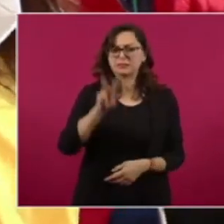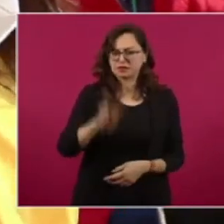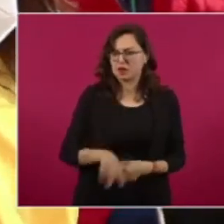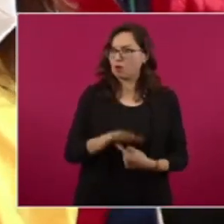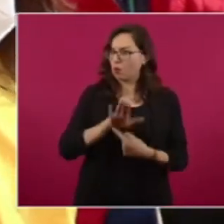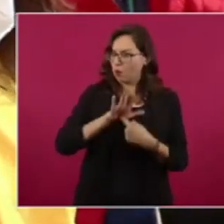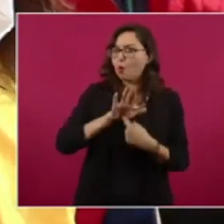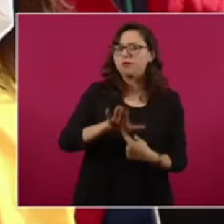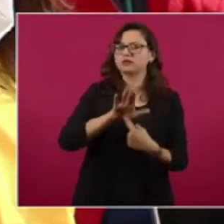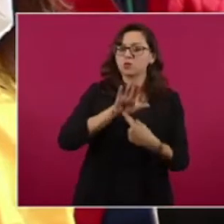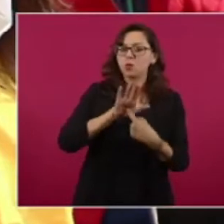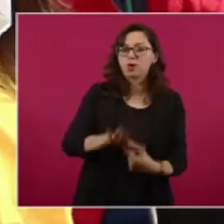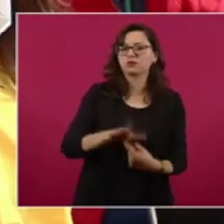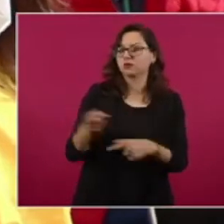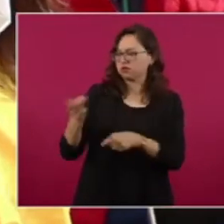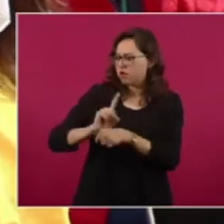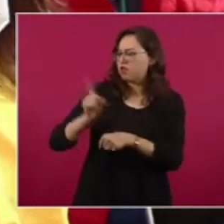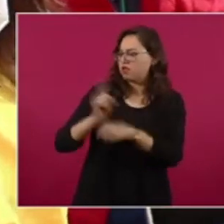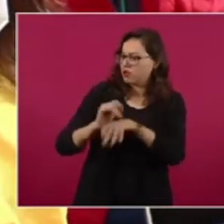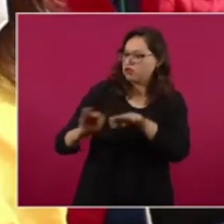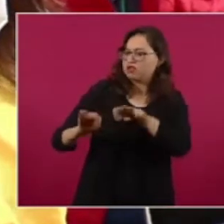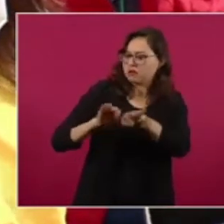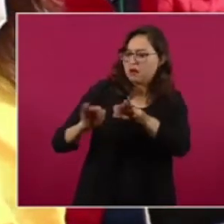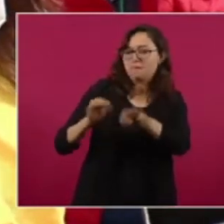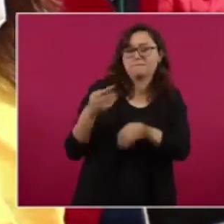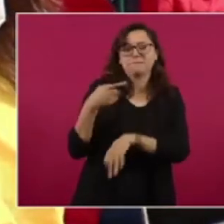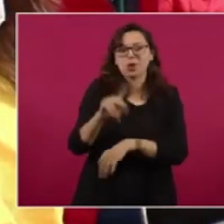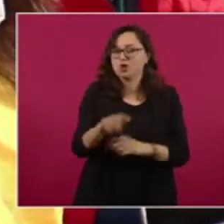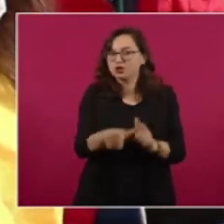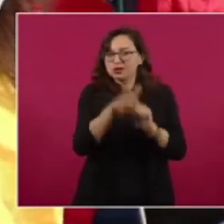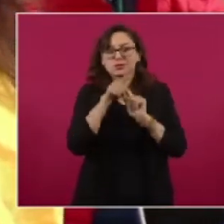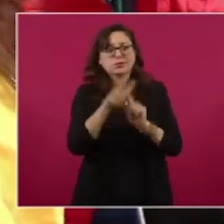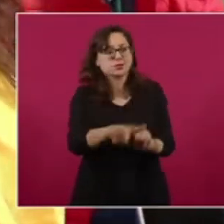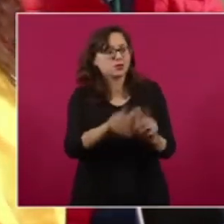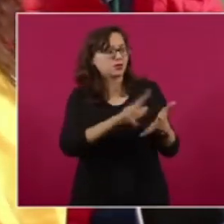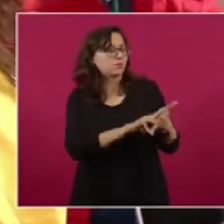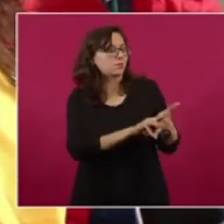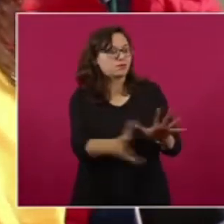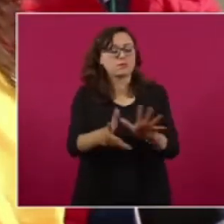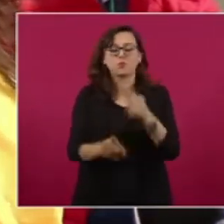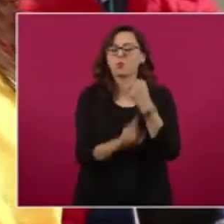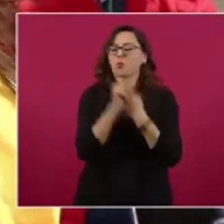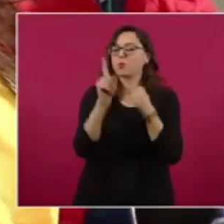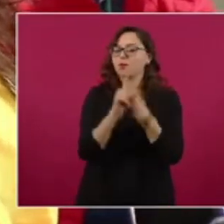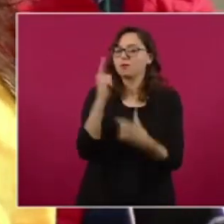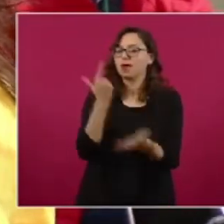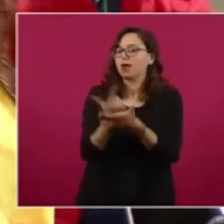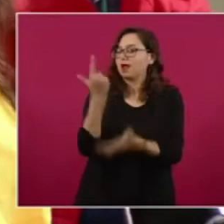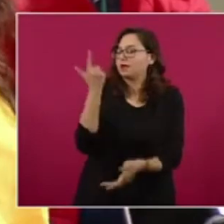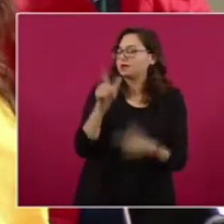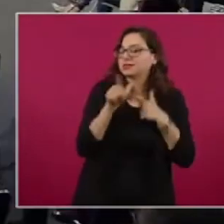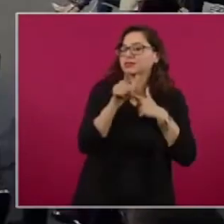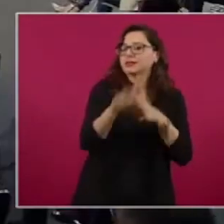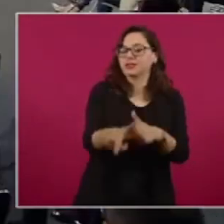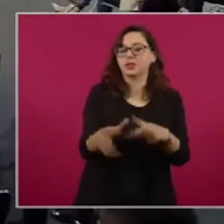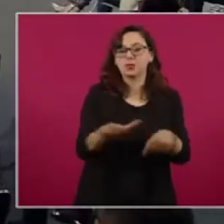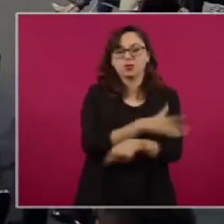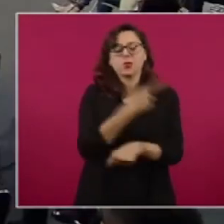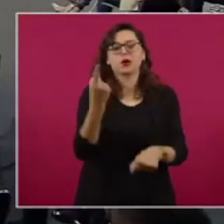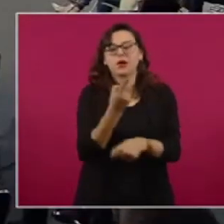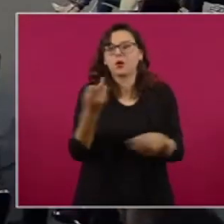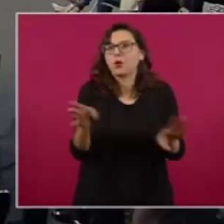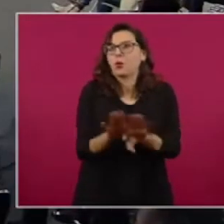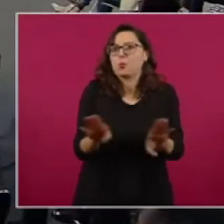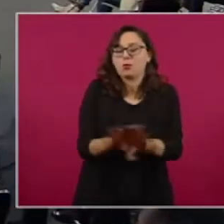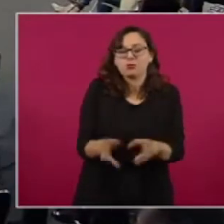todos los días en la sociedad. ¿Qué está fallando, presidente? ¿Qué se puede ajustar de la estrategia? Yo pienso que vamos avanzando,